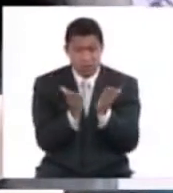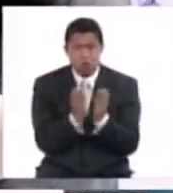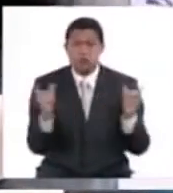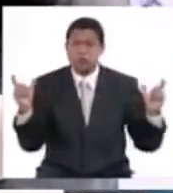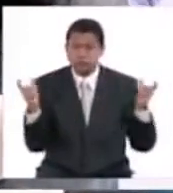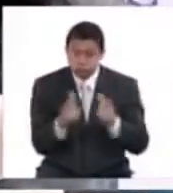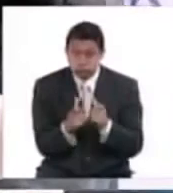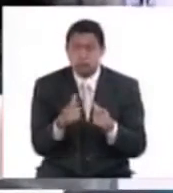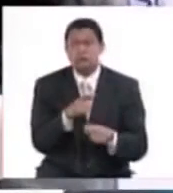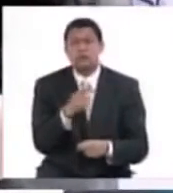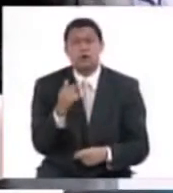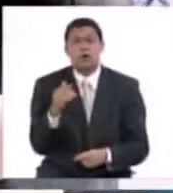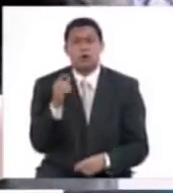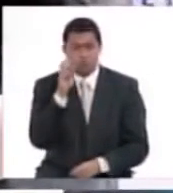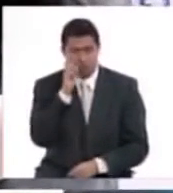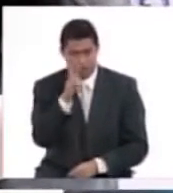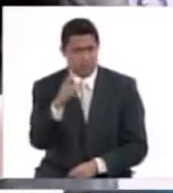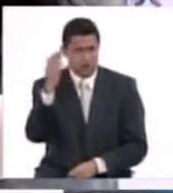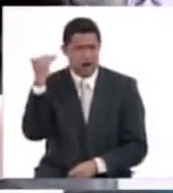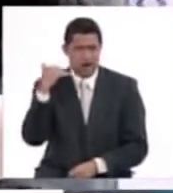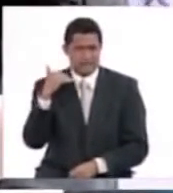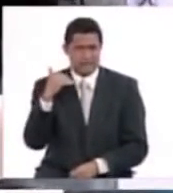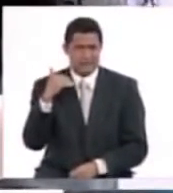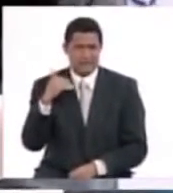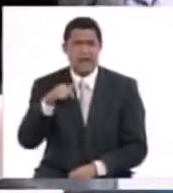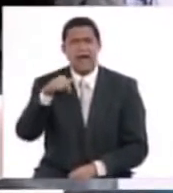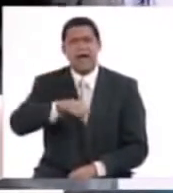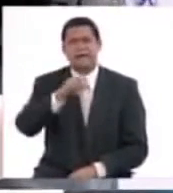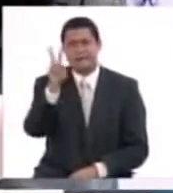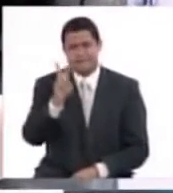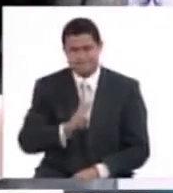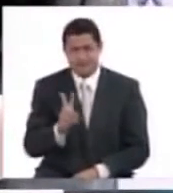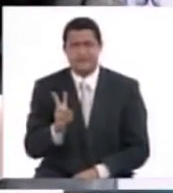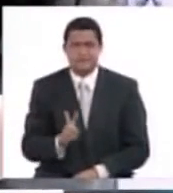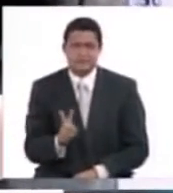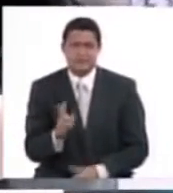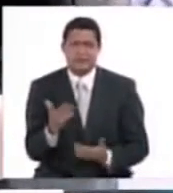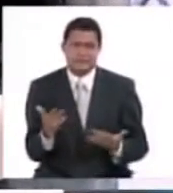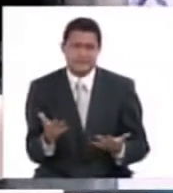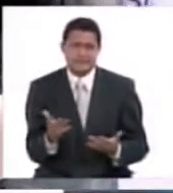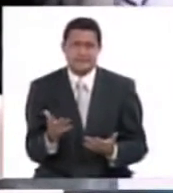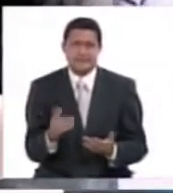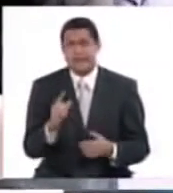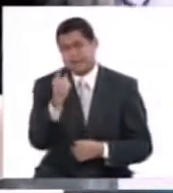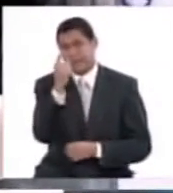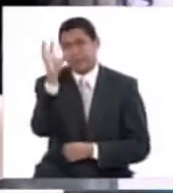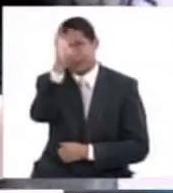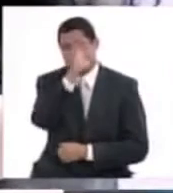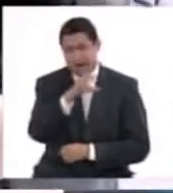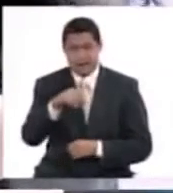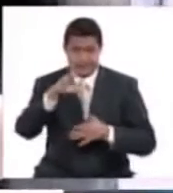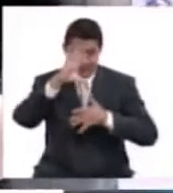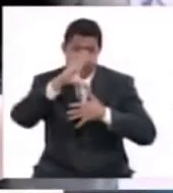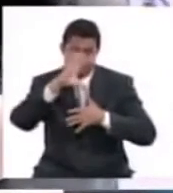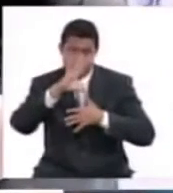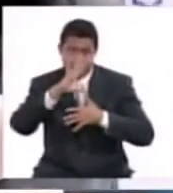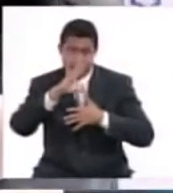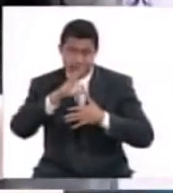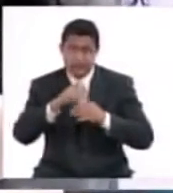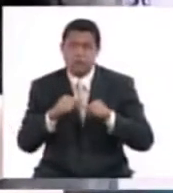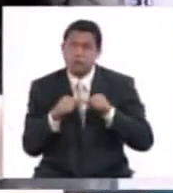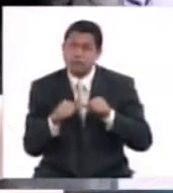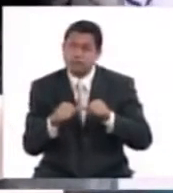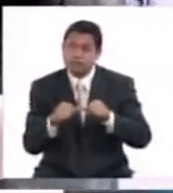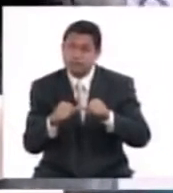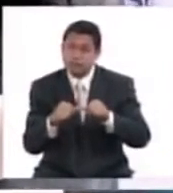del número de casos, como lo vimos en el introductorio, en Venezuela es quizás el único país de la región donde se